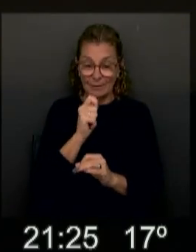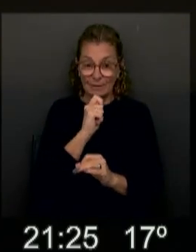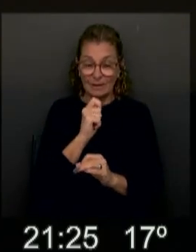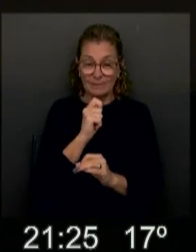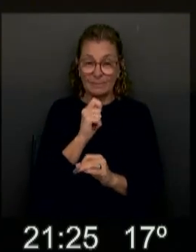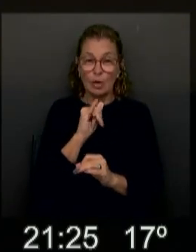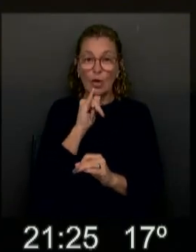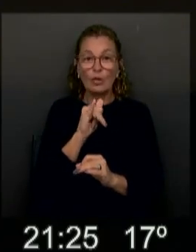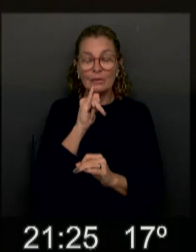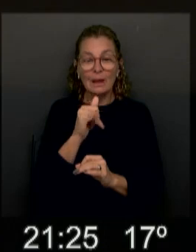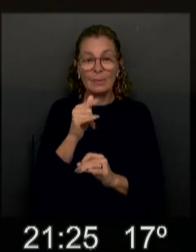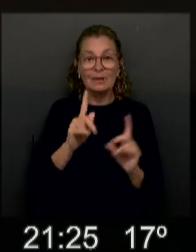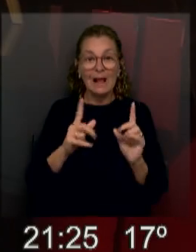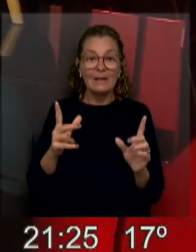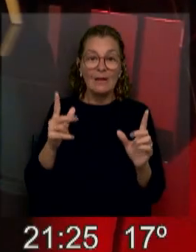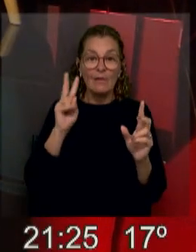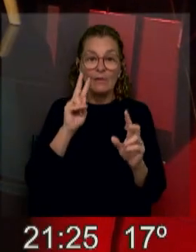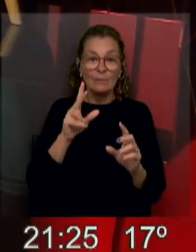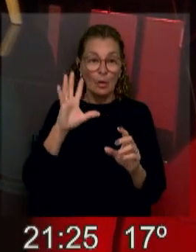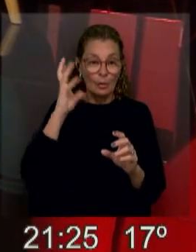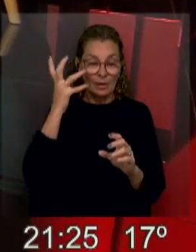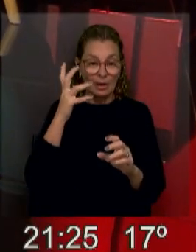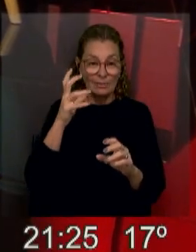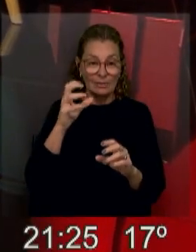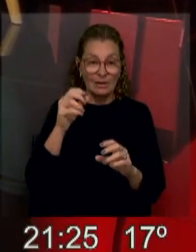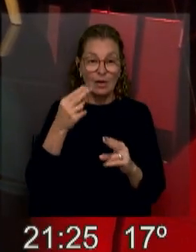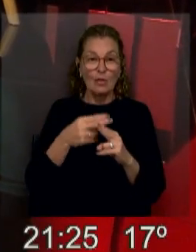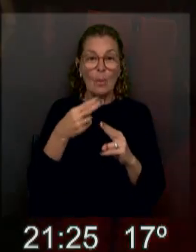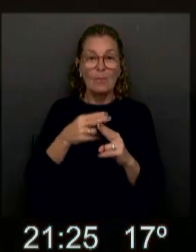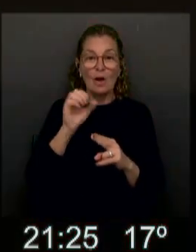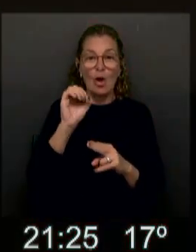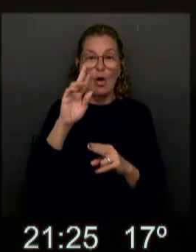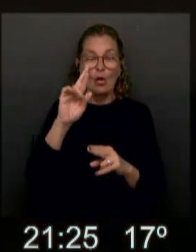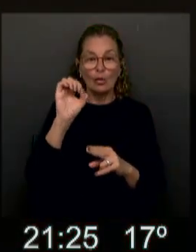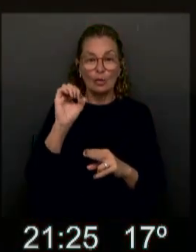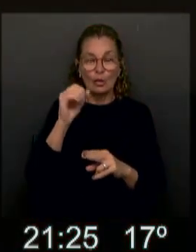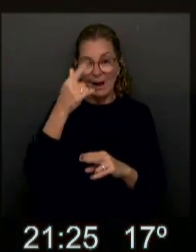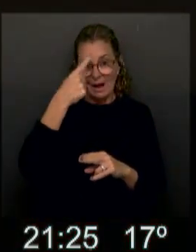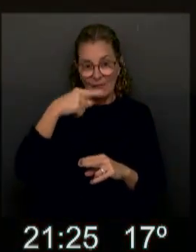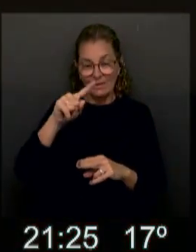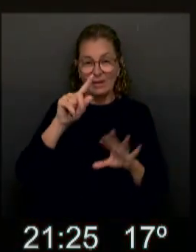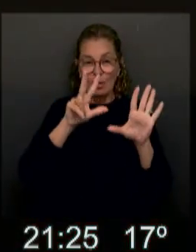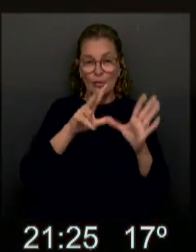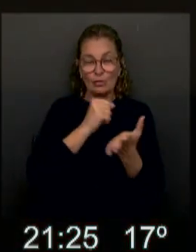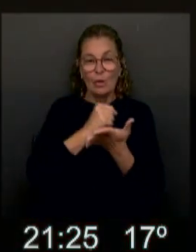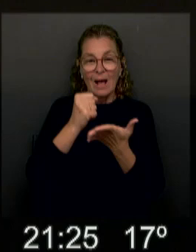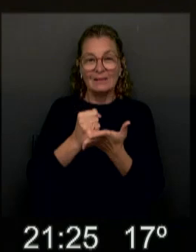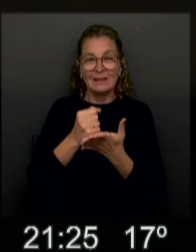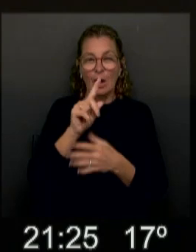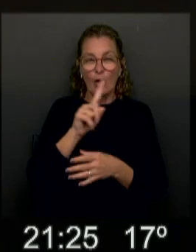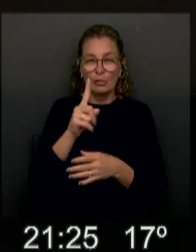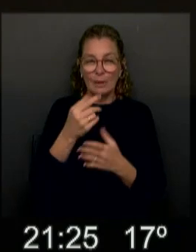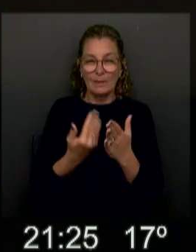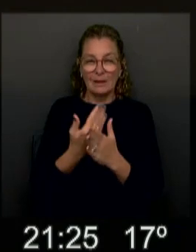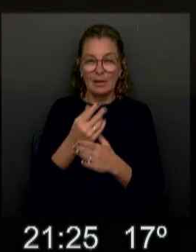la anécdota porque si alguien se está enganchando. Hacemos un programa de radio llamado Otro Elefante, y salía de mañana, de 8 a 11 de la mañana. Y esto fue